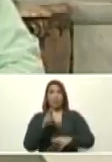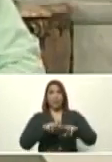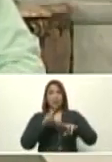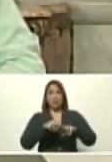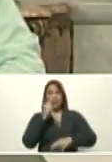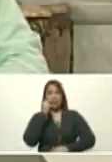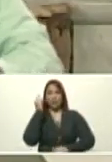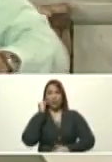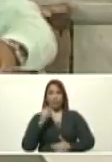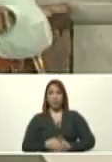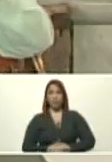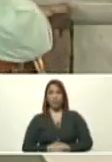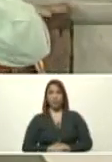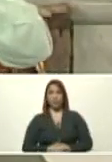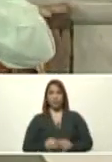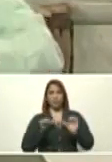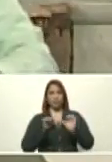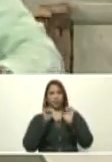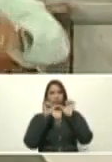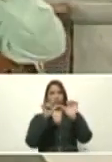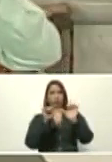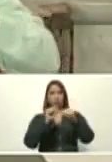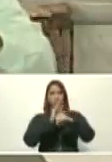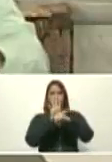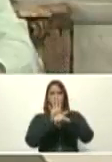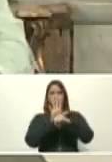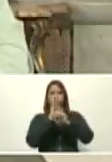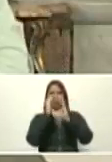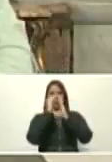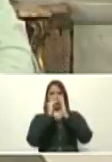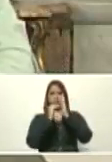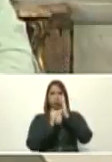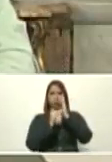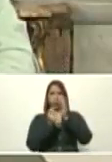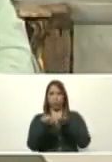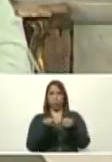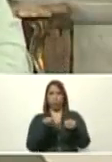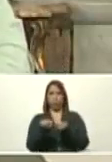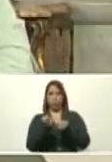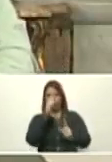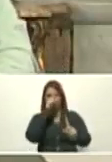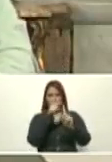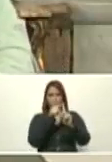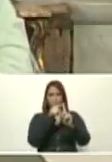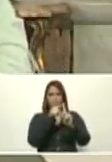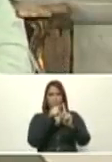y niñas y a mantener el COVID bajo control rumbo